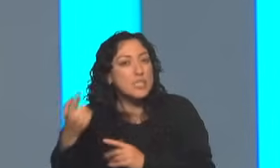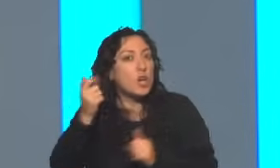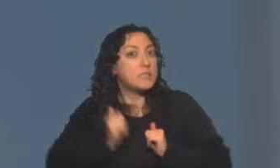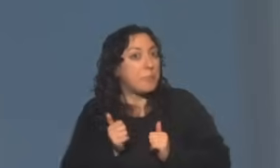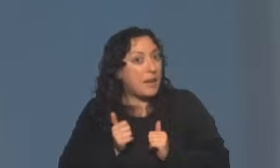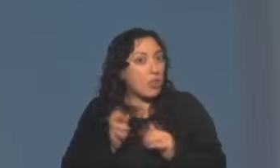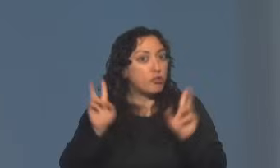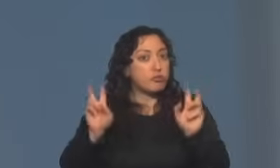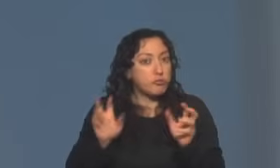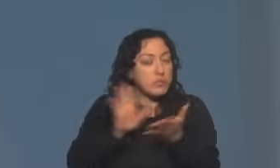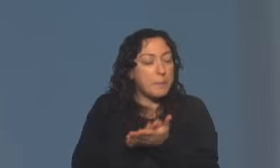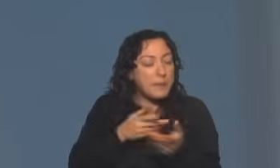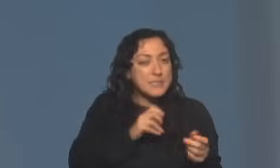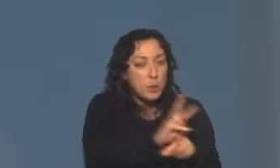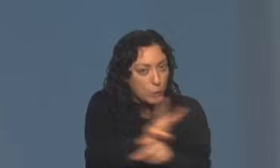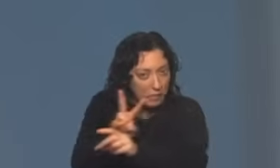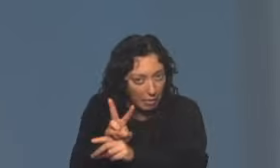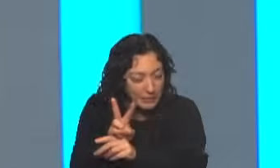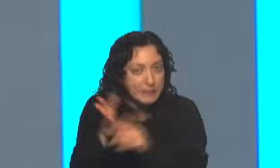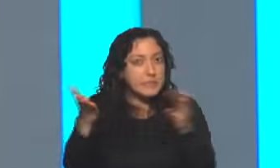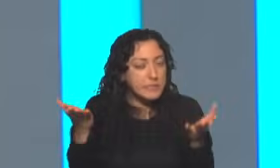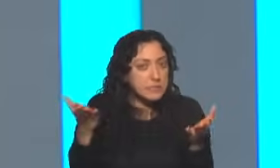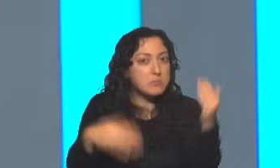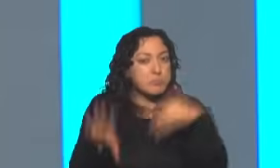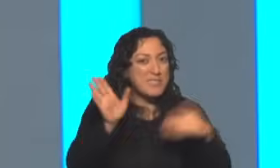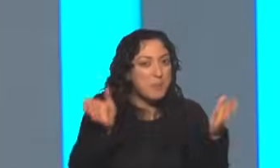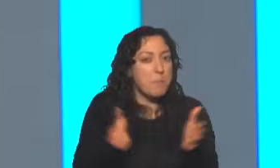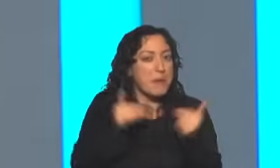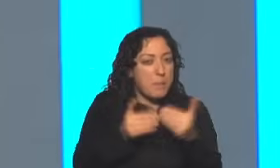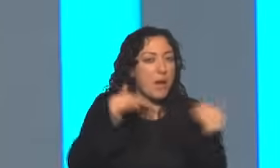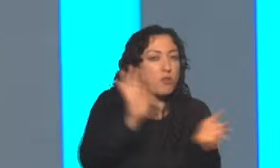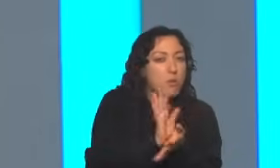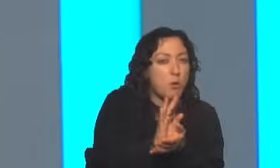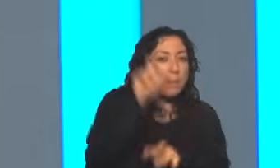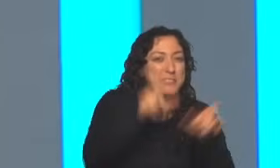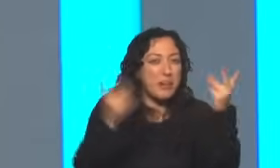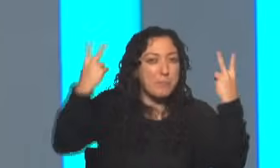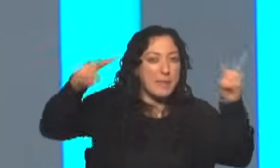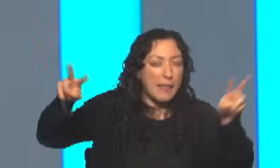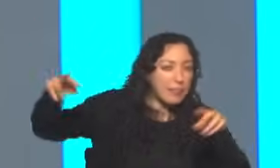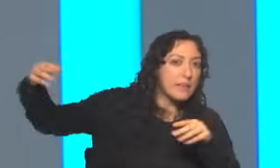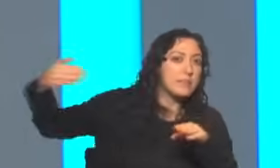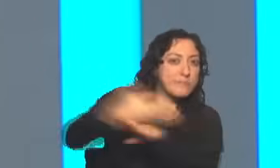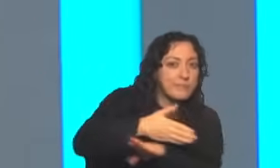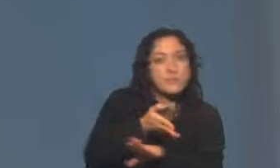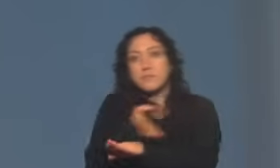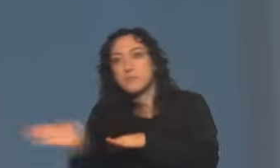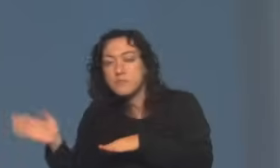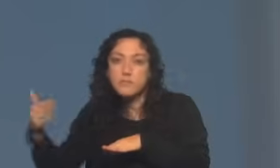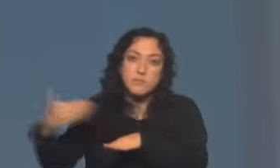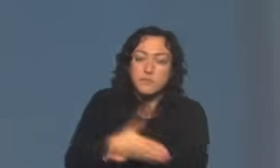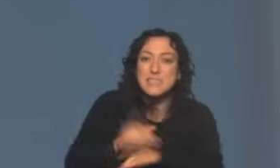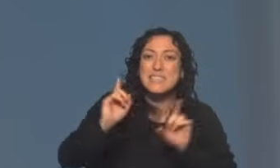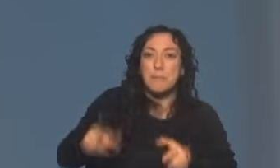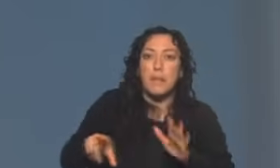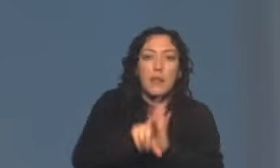se planteaba, bueno, sobre todo con la cuestión de Panamá como pase de los migrantes y, bueno, cierta mafia o criminalidad en